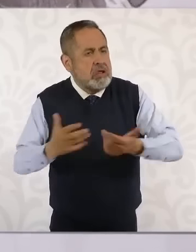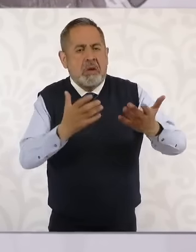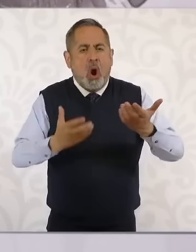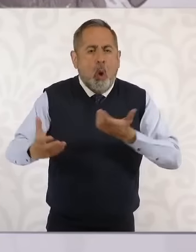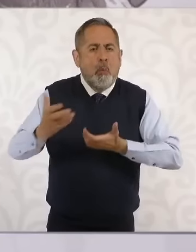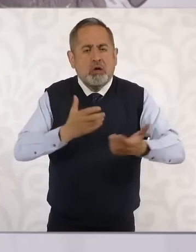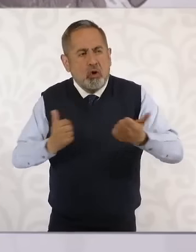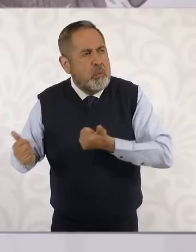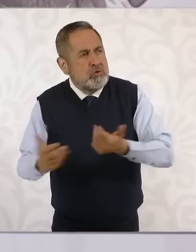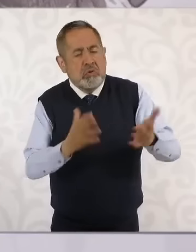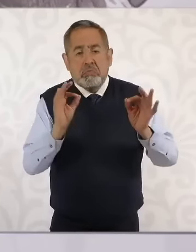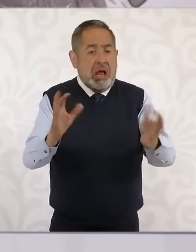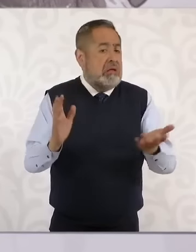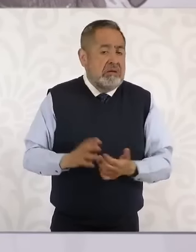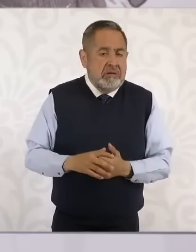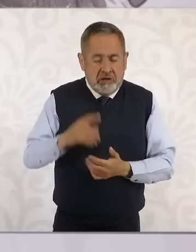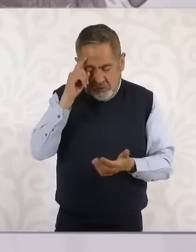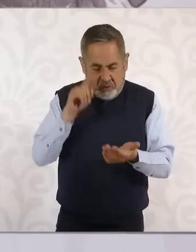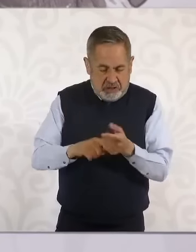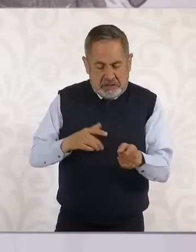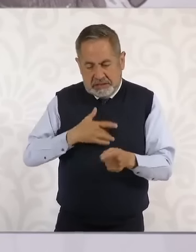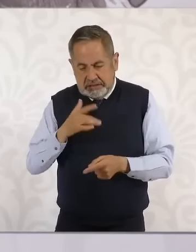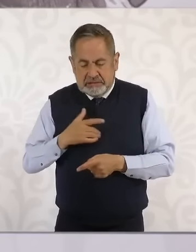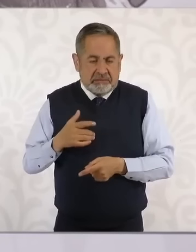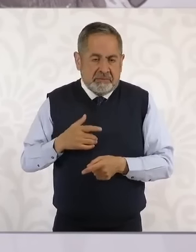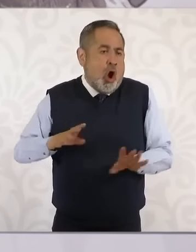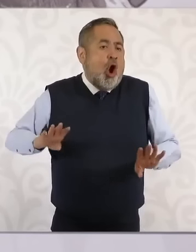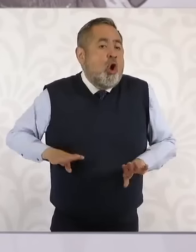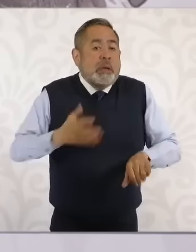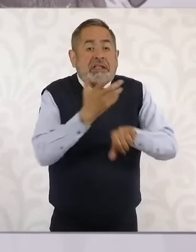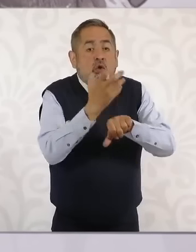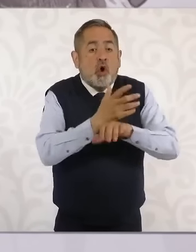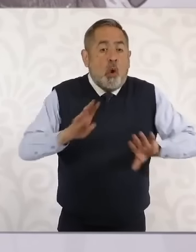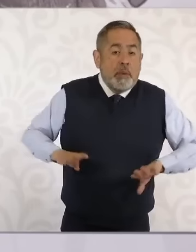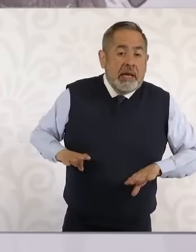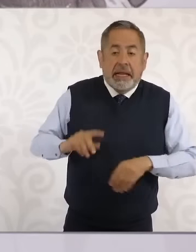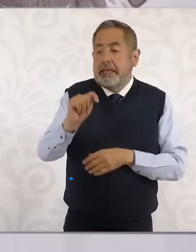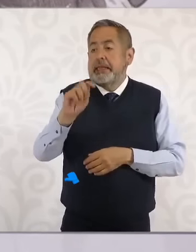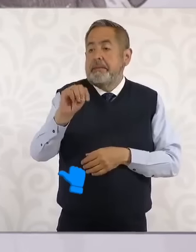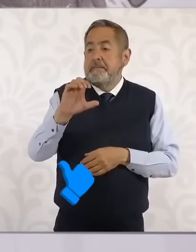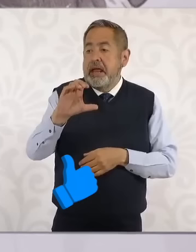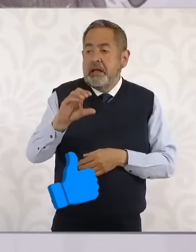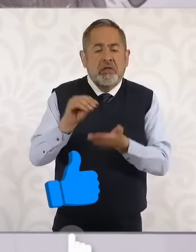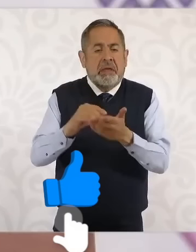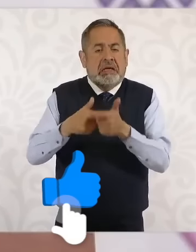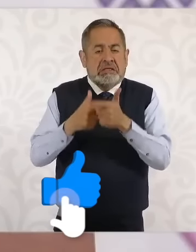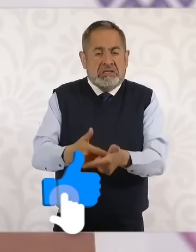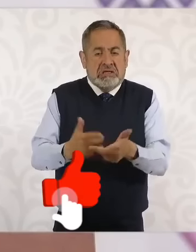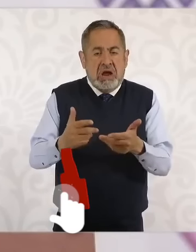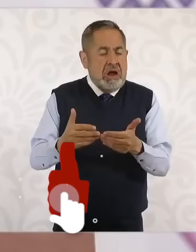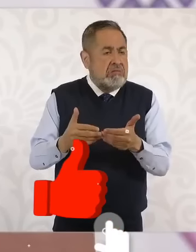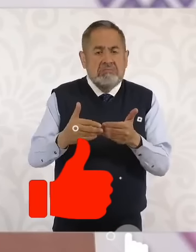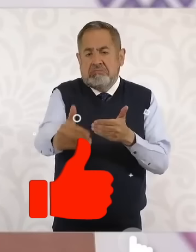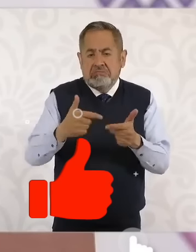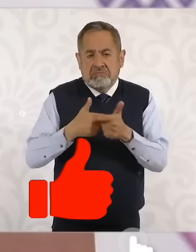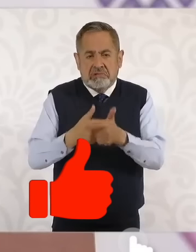Y por eso nosotros creemos, además porque es para conveniencia de Estados Unidos, pues que el tratado se va a conservar o a